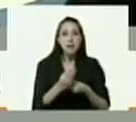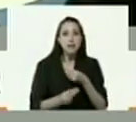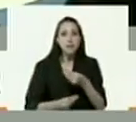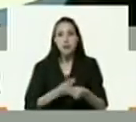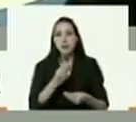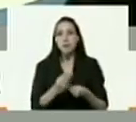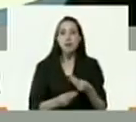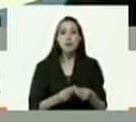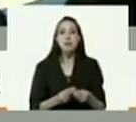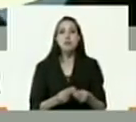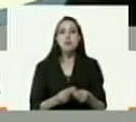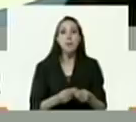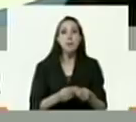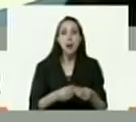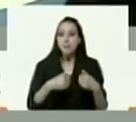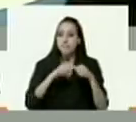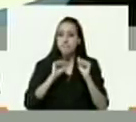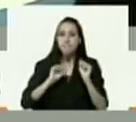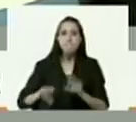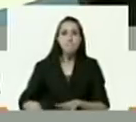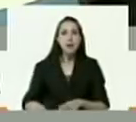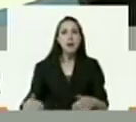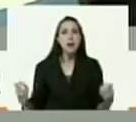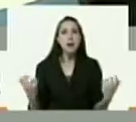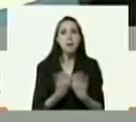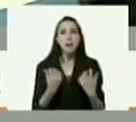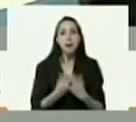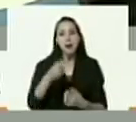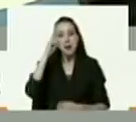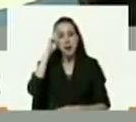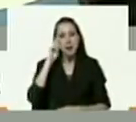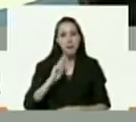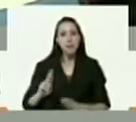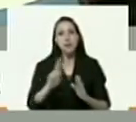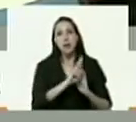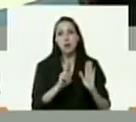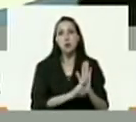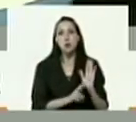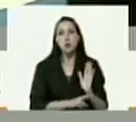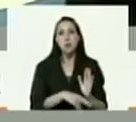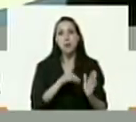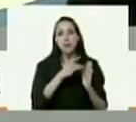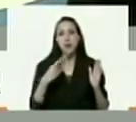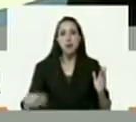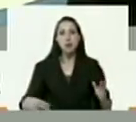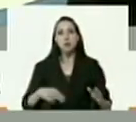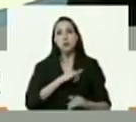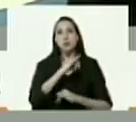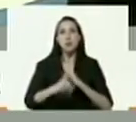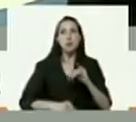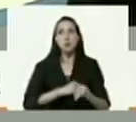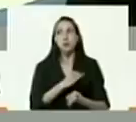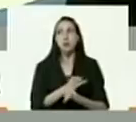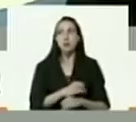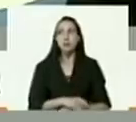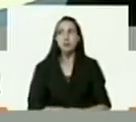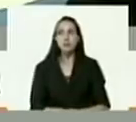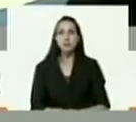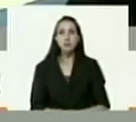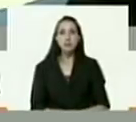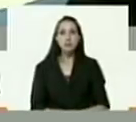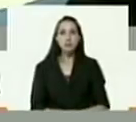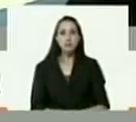que cese la agresión y de que se respete las normas del derecho internacional. Muchas gracias. ¿Alguna otra? Hermano, ya. Pues.